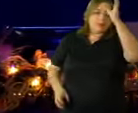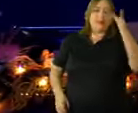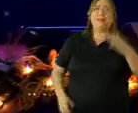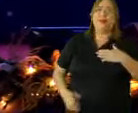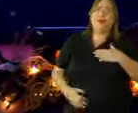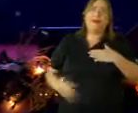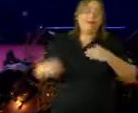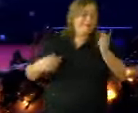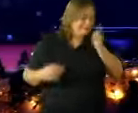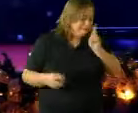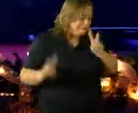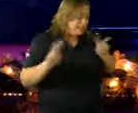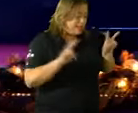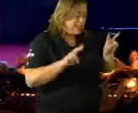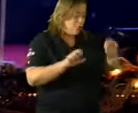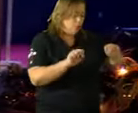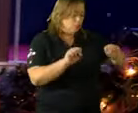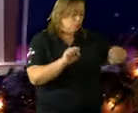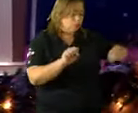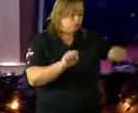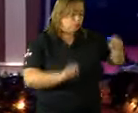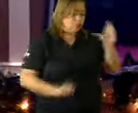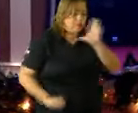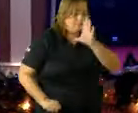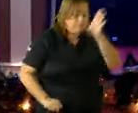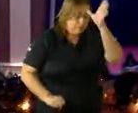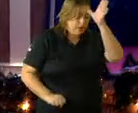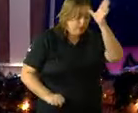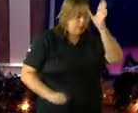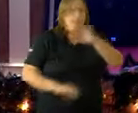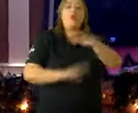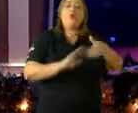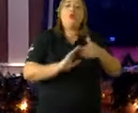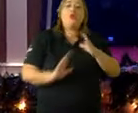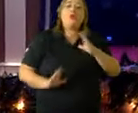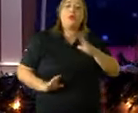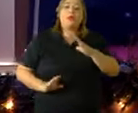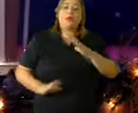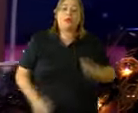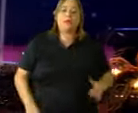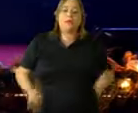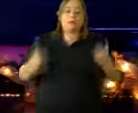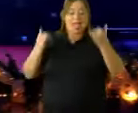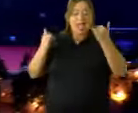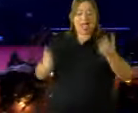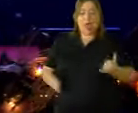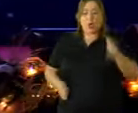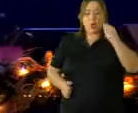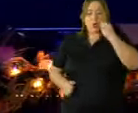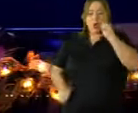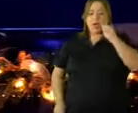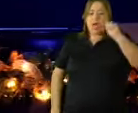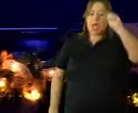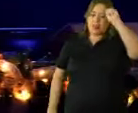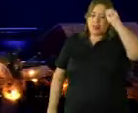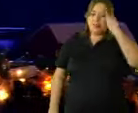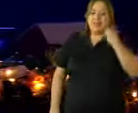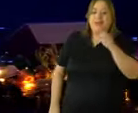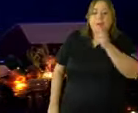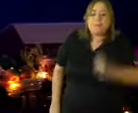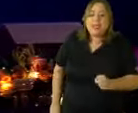alegría. Yo sabía que cuando él llegara, todo iba a estar bien. Eso es de pequeña. Ahora de adulta.